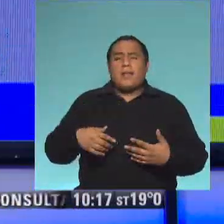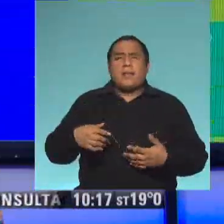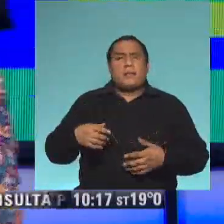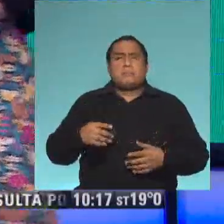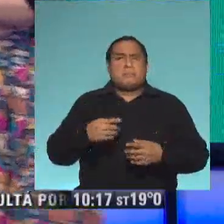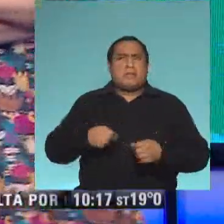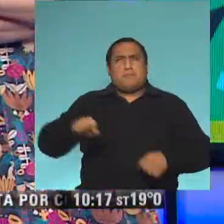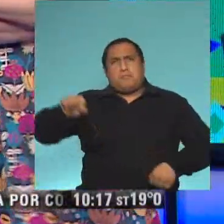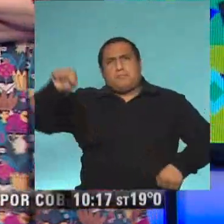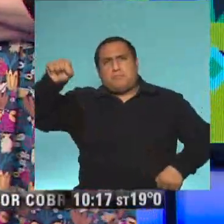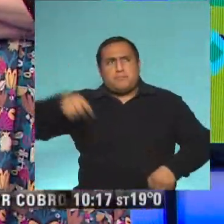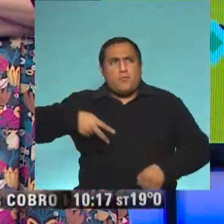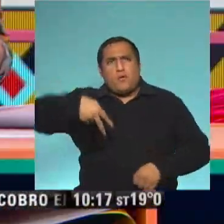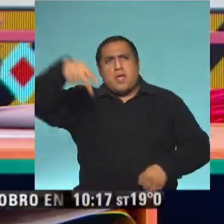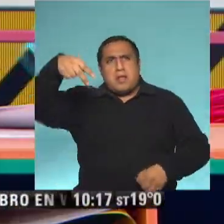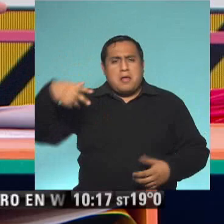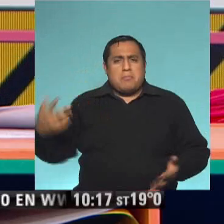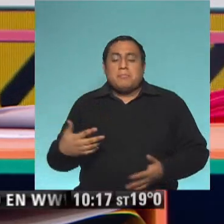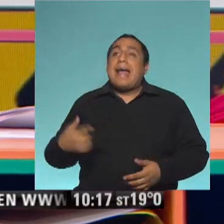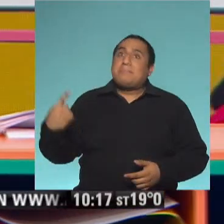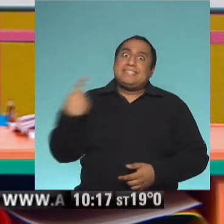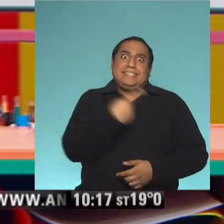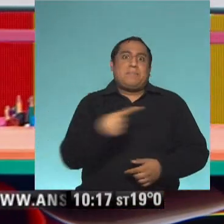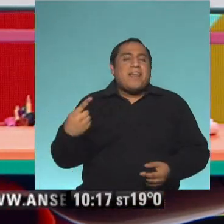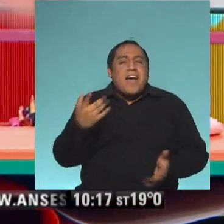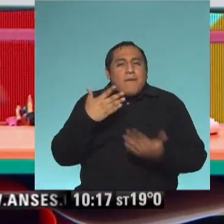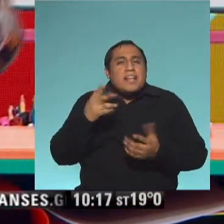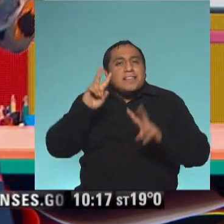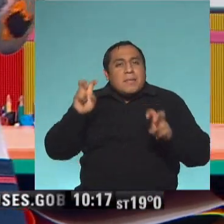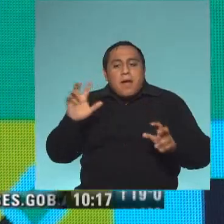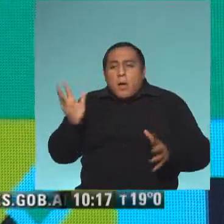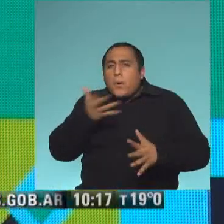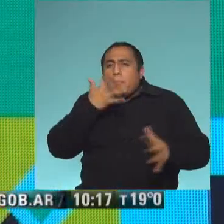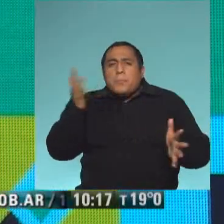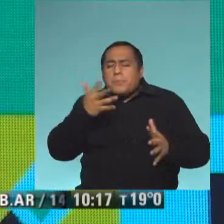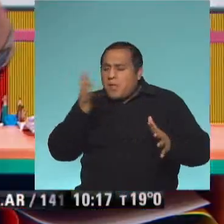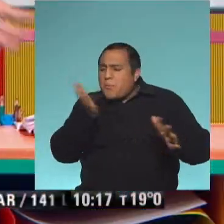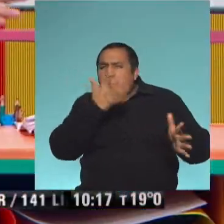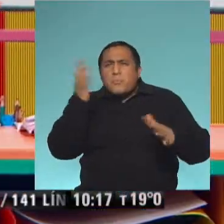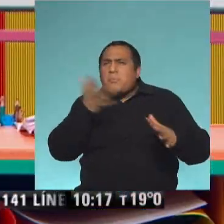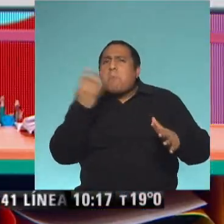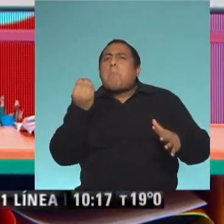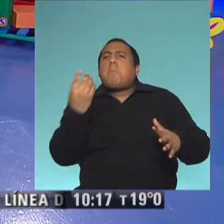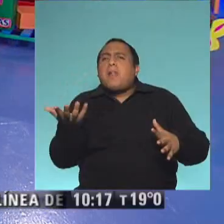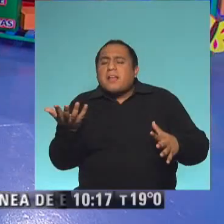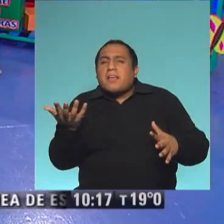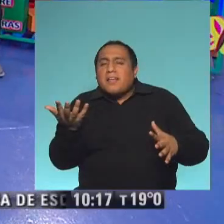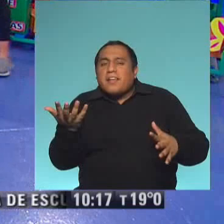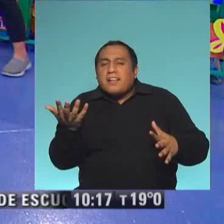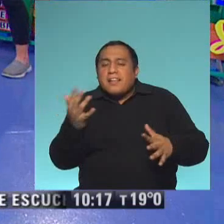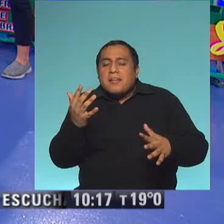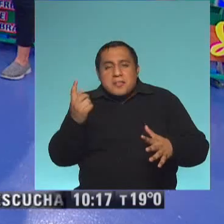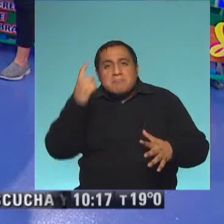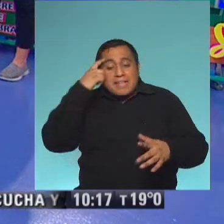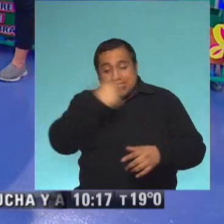volar, de... En fin. ¿No? Claro, porque esta semana estamos hablando del aire y nos preguntamos para qué sirve el aire. Es verdad, nos estuvimos preguntando